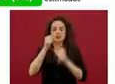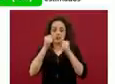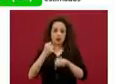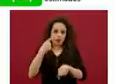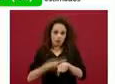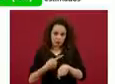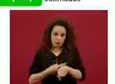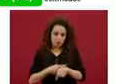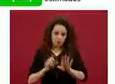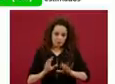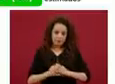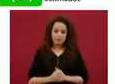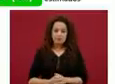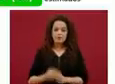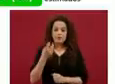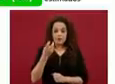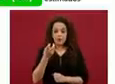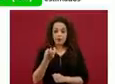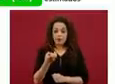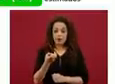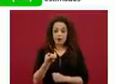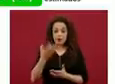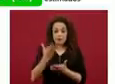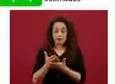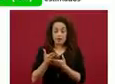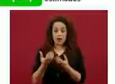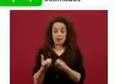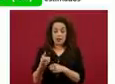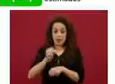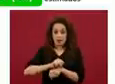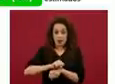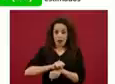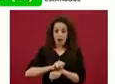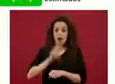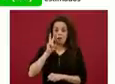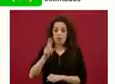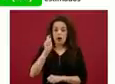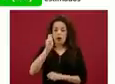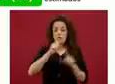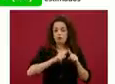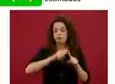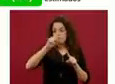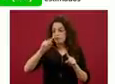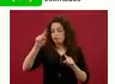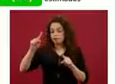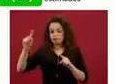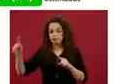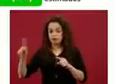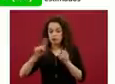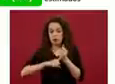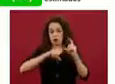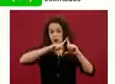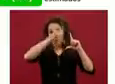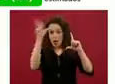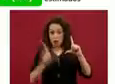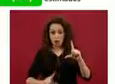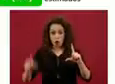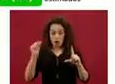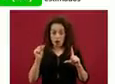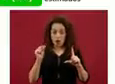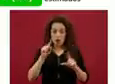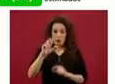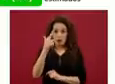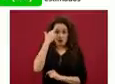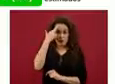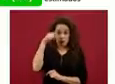aquí vemos también, ya casi al cierre de la semana, el comportamiento de la curva epidémica nacional, recordando que la curva